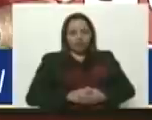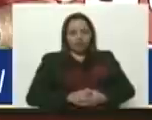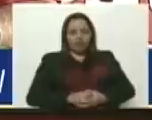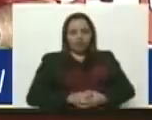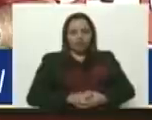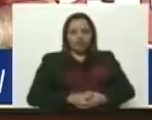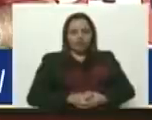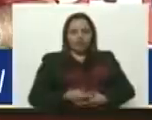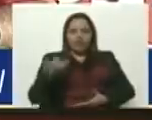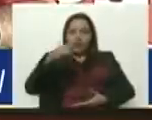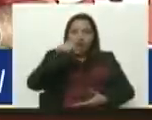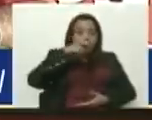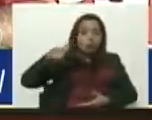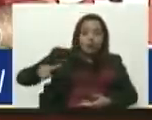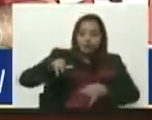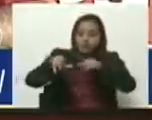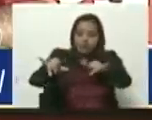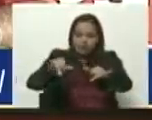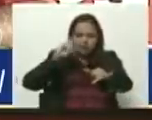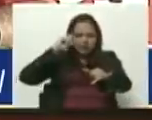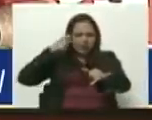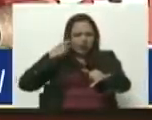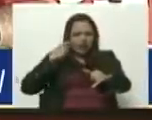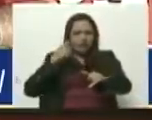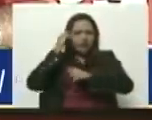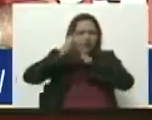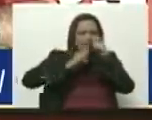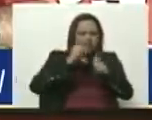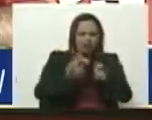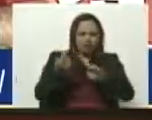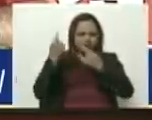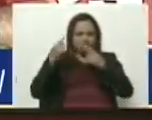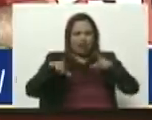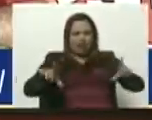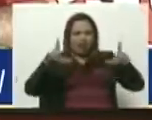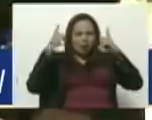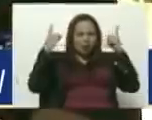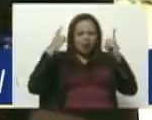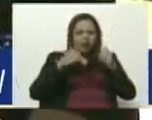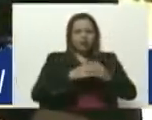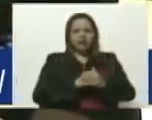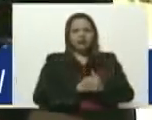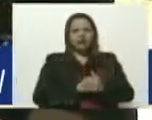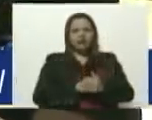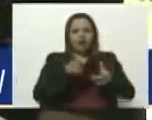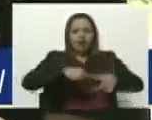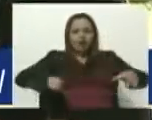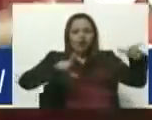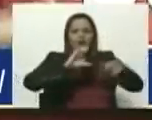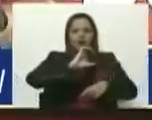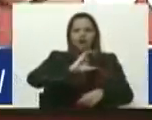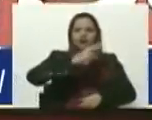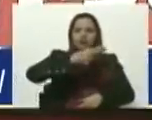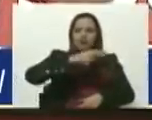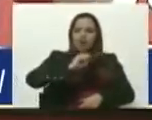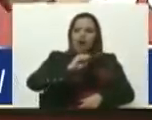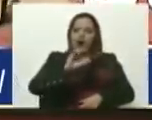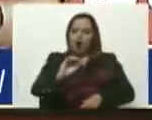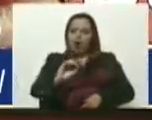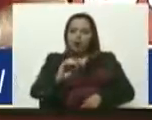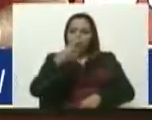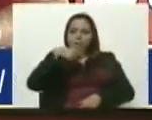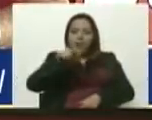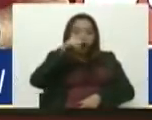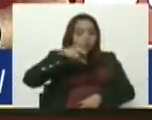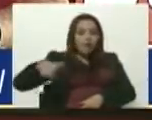que fue nuestro pueblo recordemos las imágenes de ella de de chuao pero de los pueblos